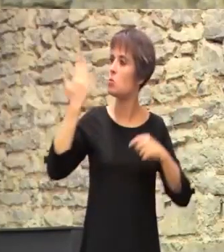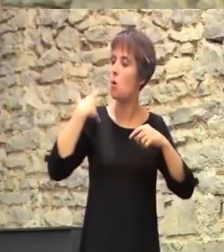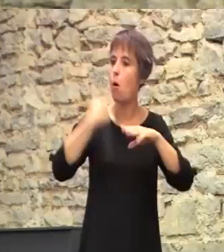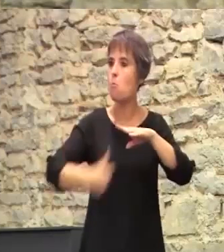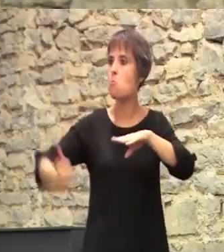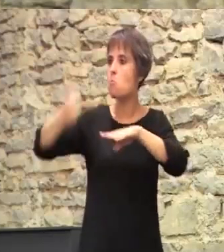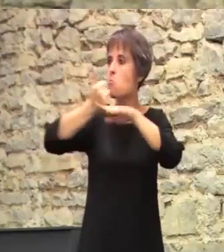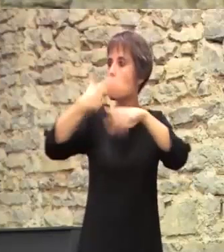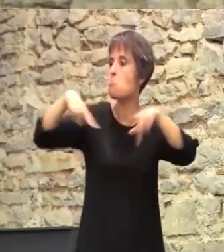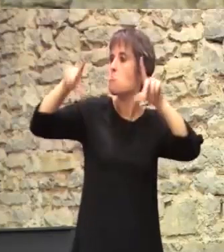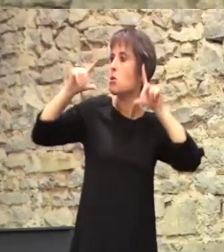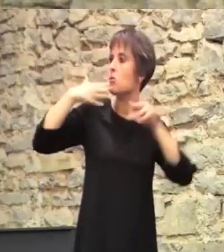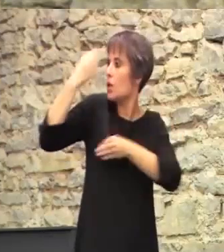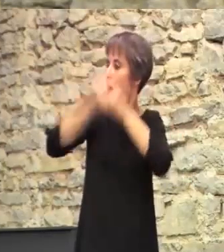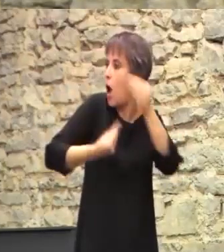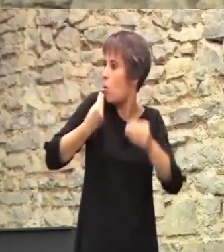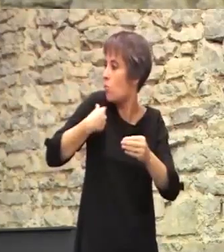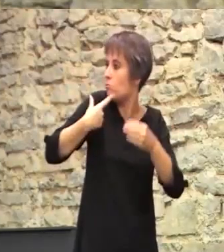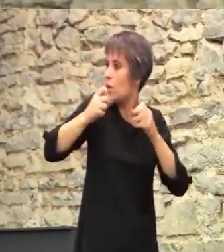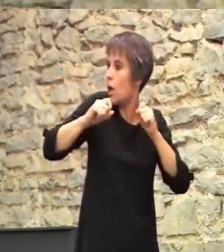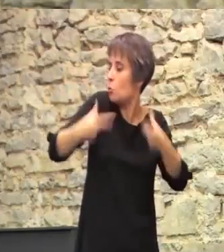cuando hago lo que corresponde